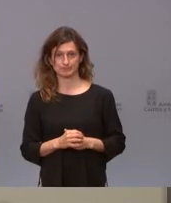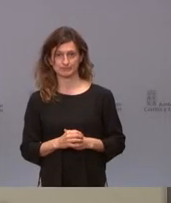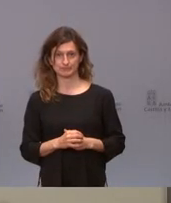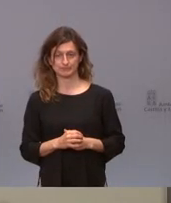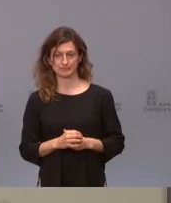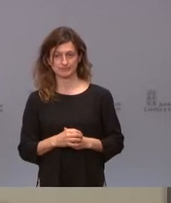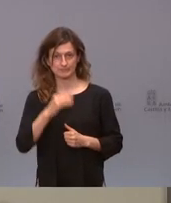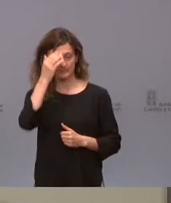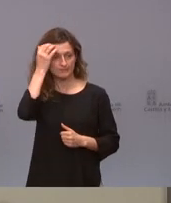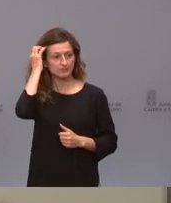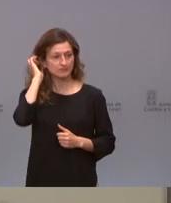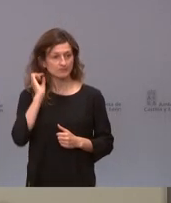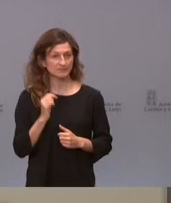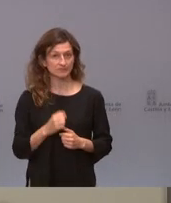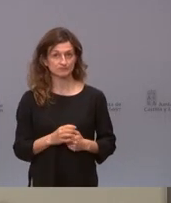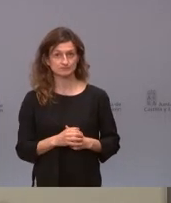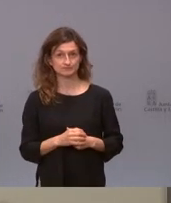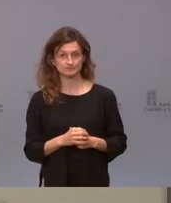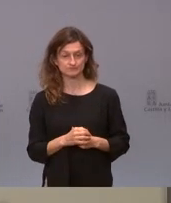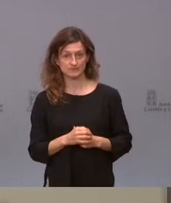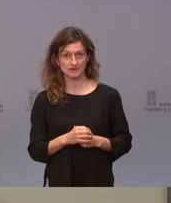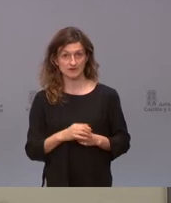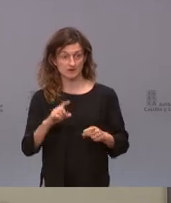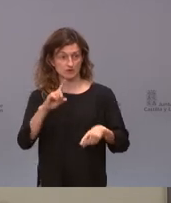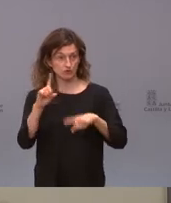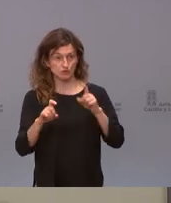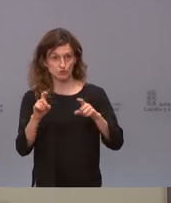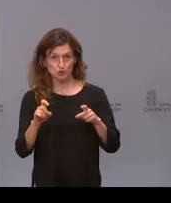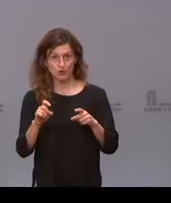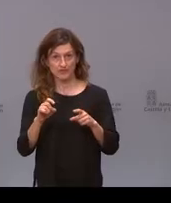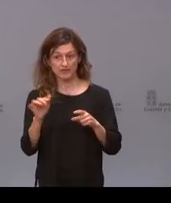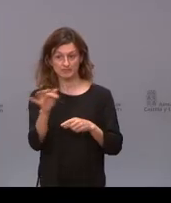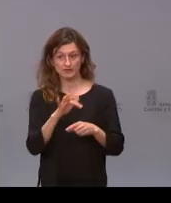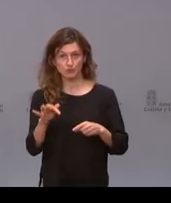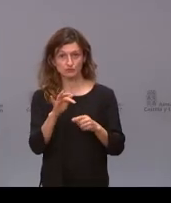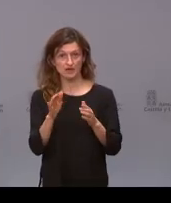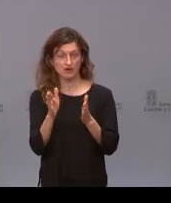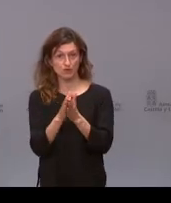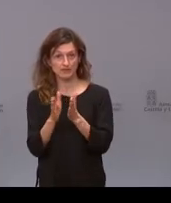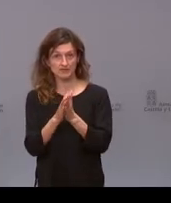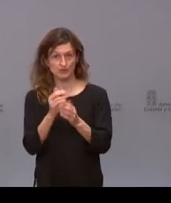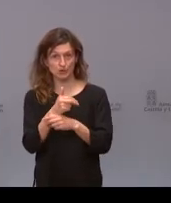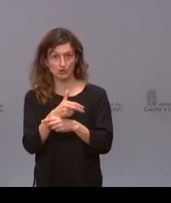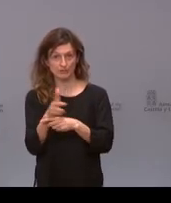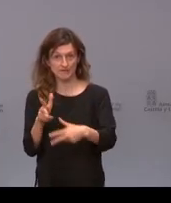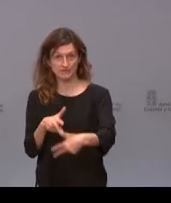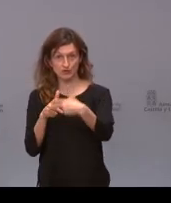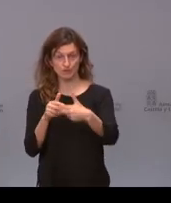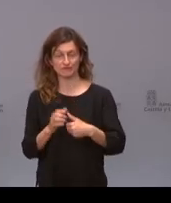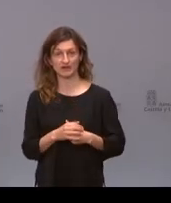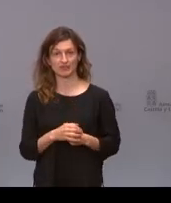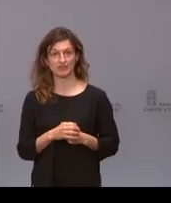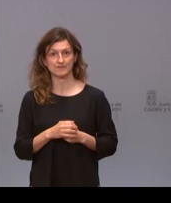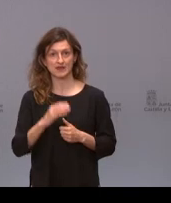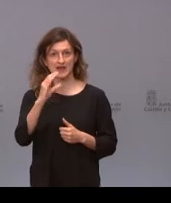vamos a iniciar a partir de este momento un turno de preguntas con los compañeros que nos siguen a través de videoconferencias es el caso